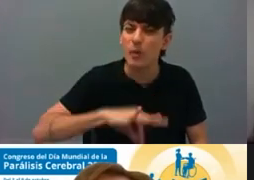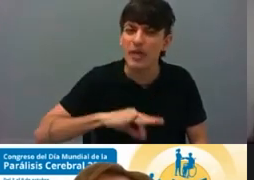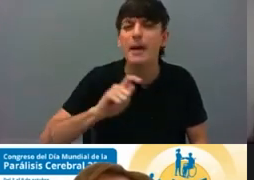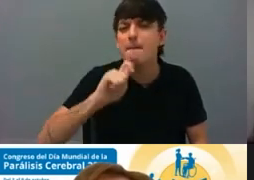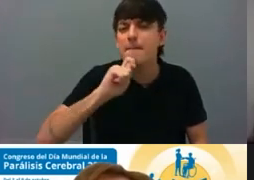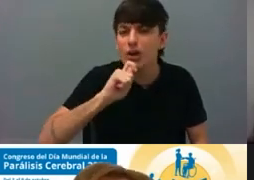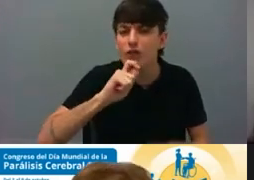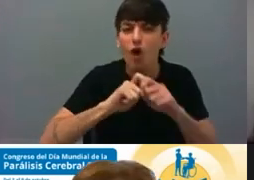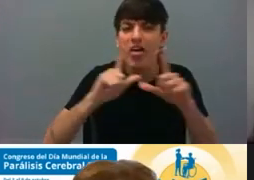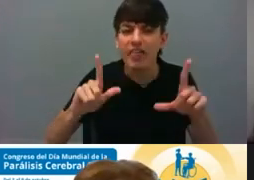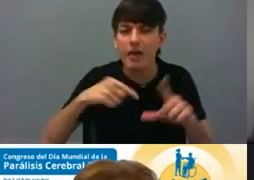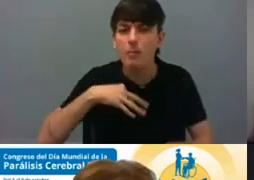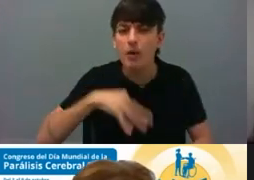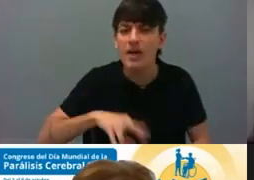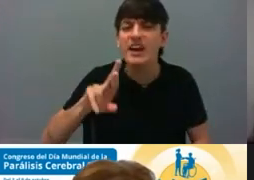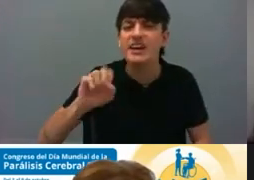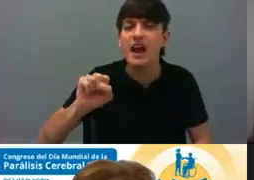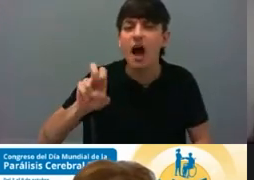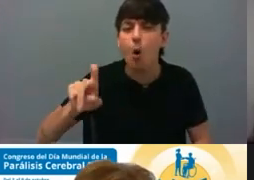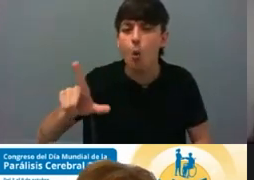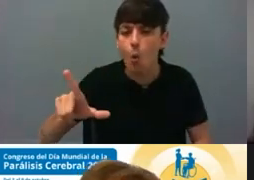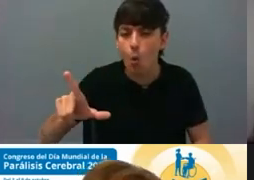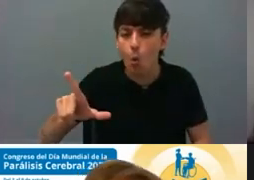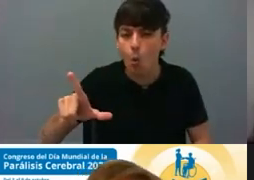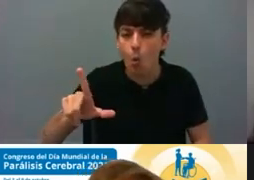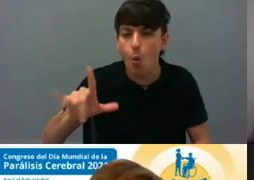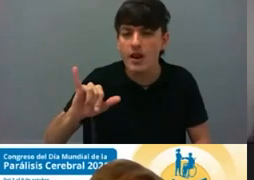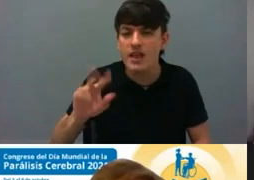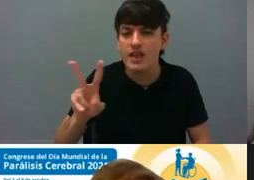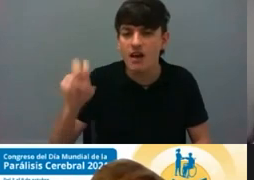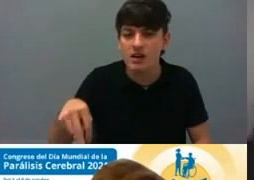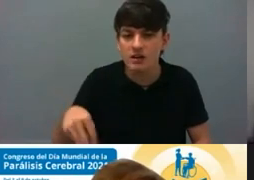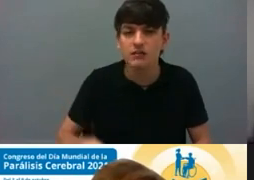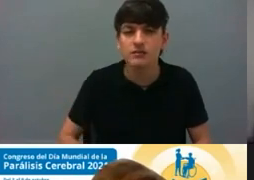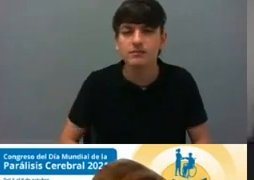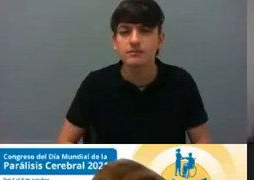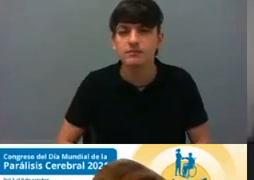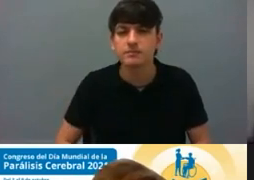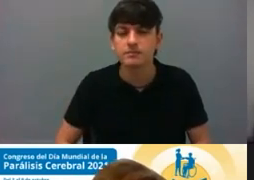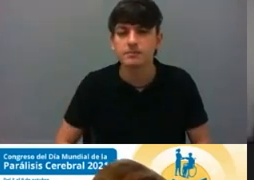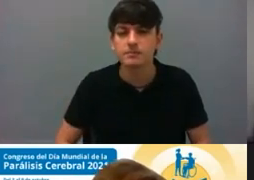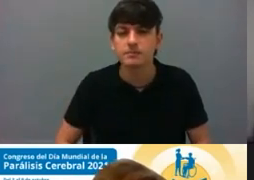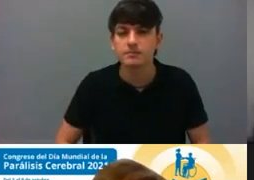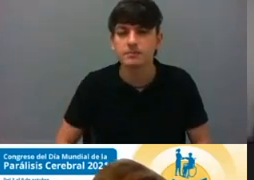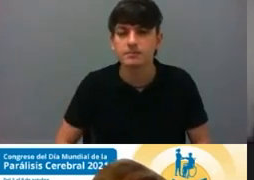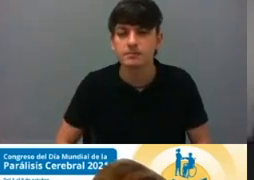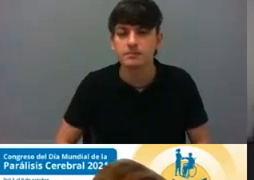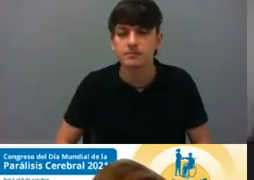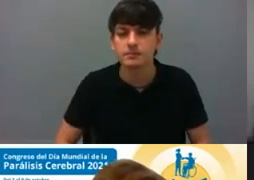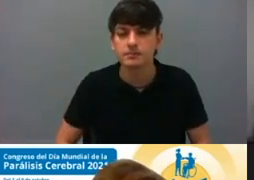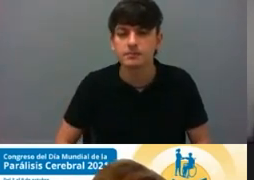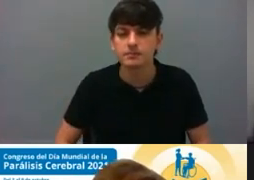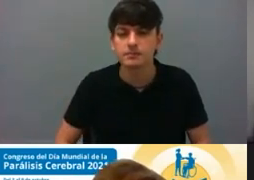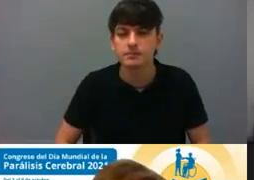el micro a Raúl Iván Ranciero Perales, que ha lanzado una pregunta en el apartado de preguntas y